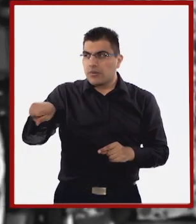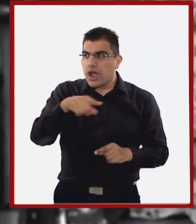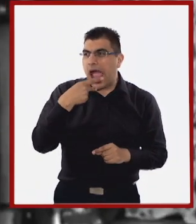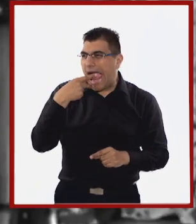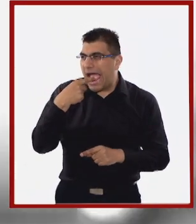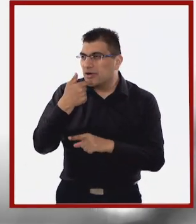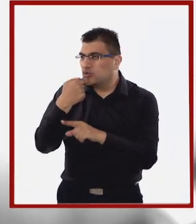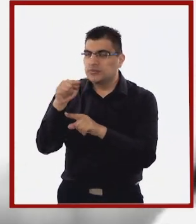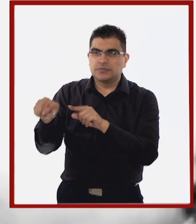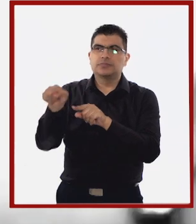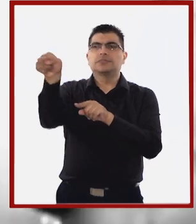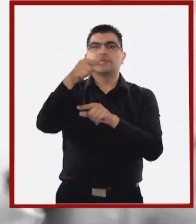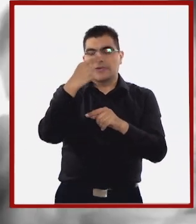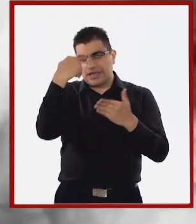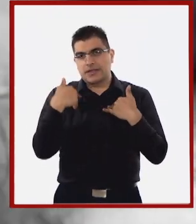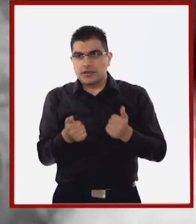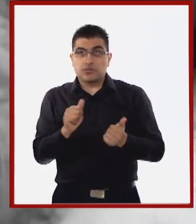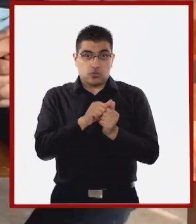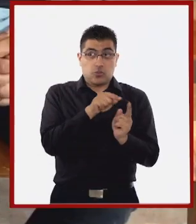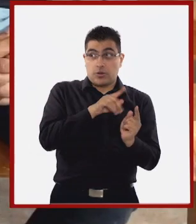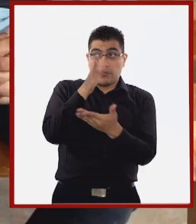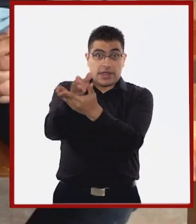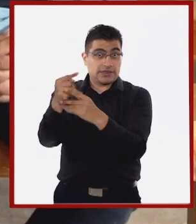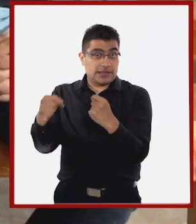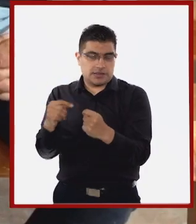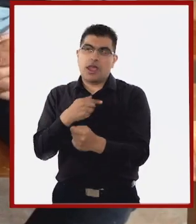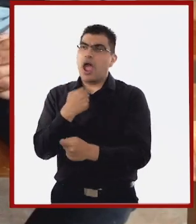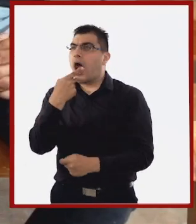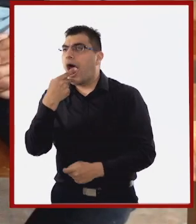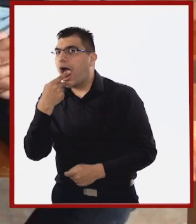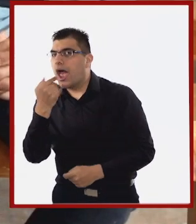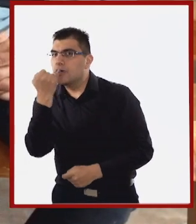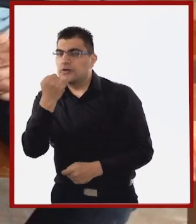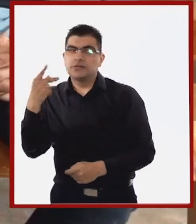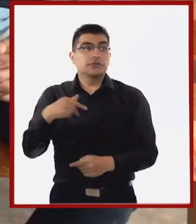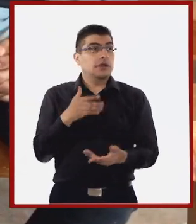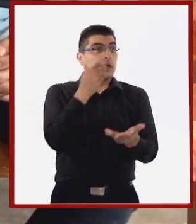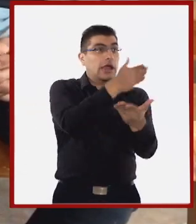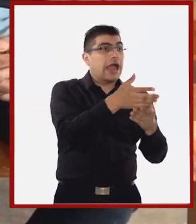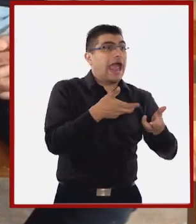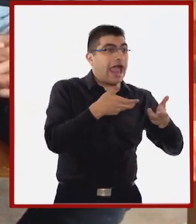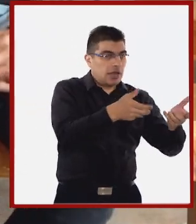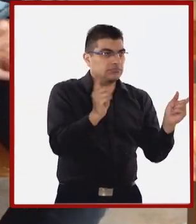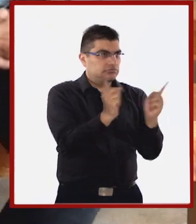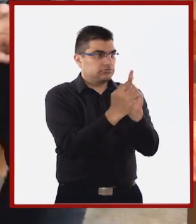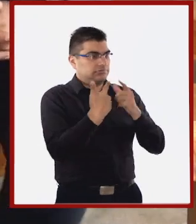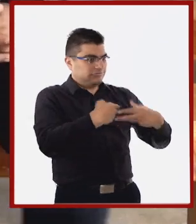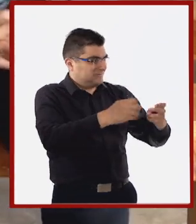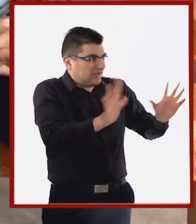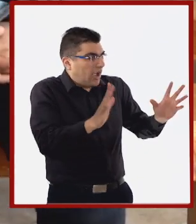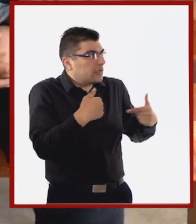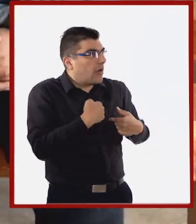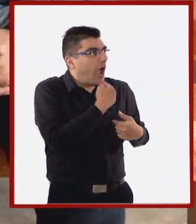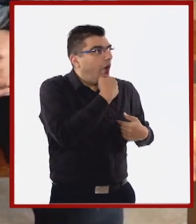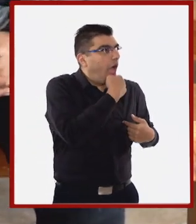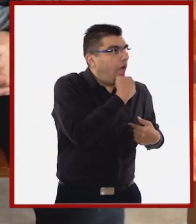vas a la tienda, necesitas hablar zapoteco. Si vas a caminar en la calle para que no te asalten, necesitas hablar zapoteco para que sepan que eres de